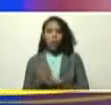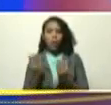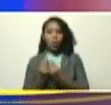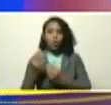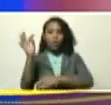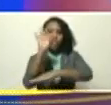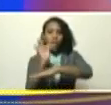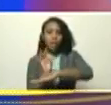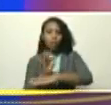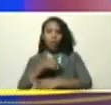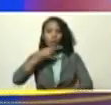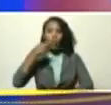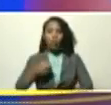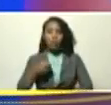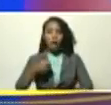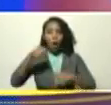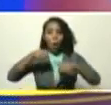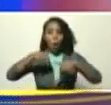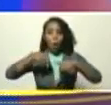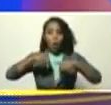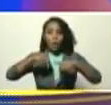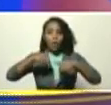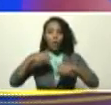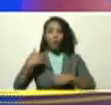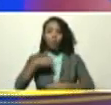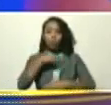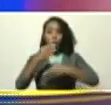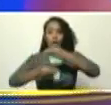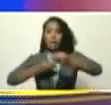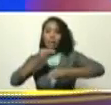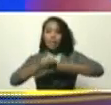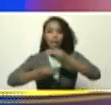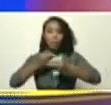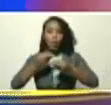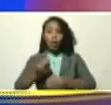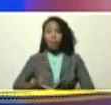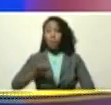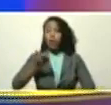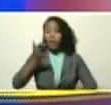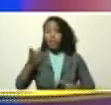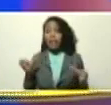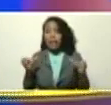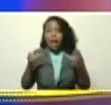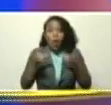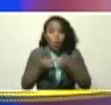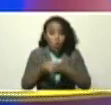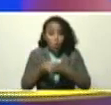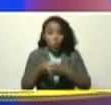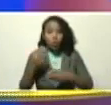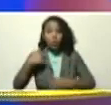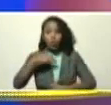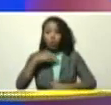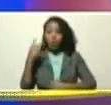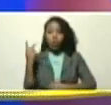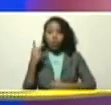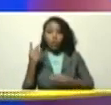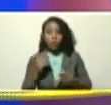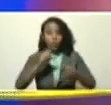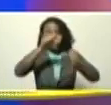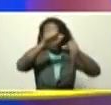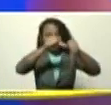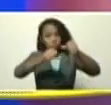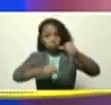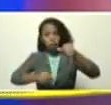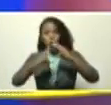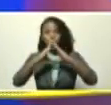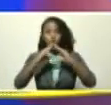Rusia. El día de hoy hemos tenido una fructífera reunión, hemos revisado todos los